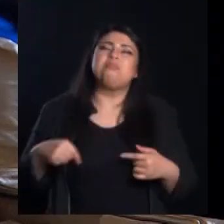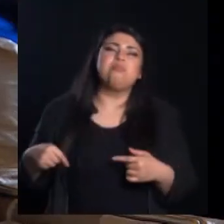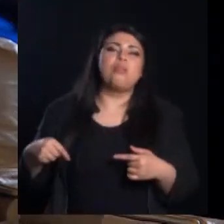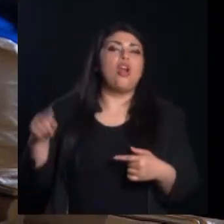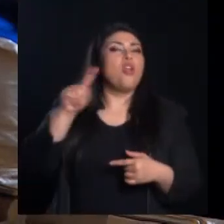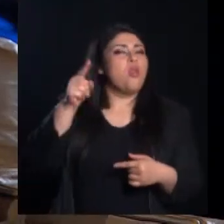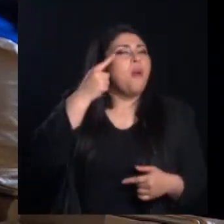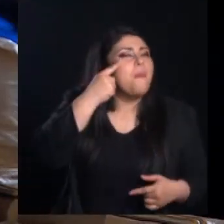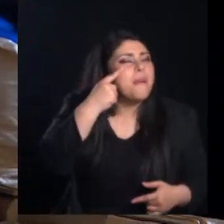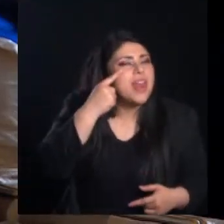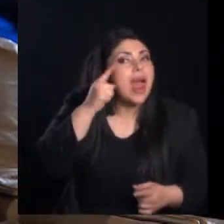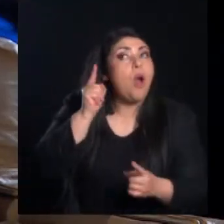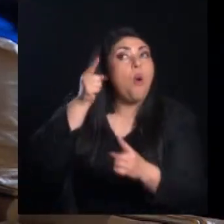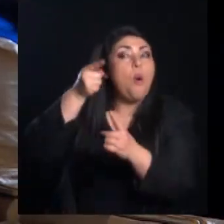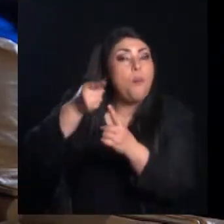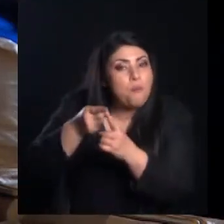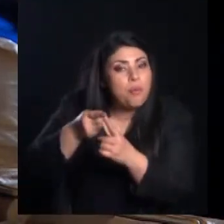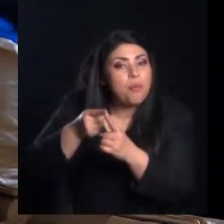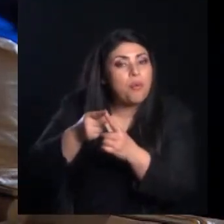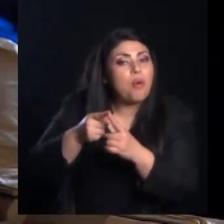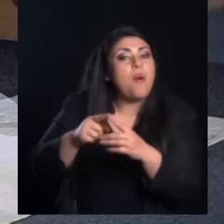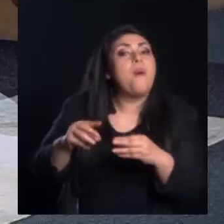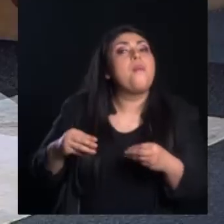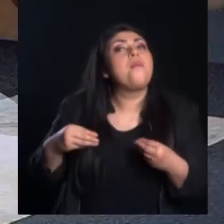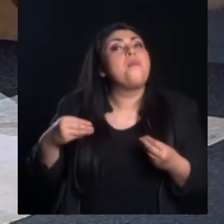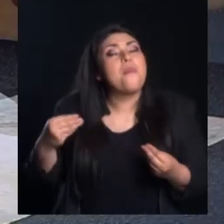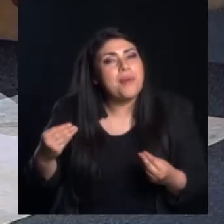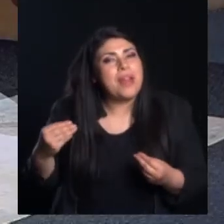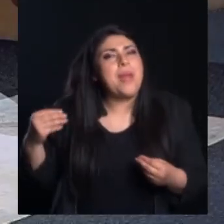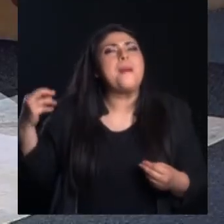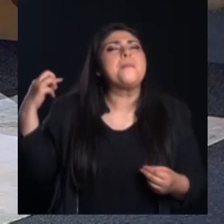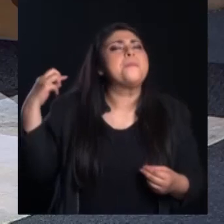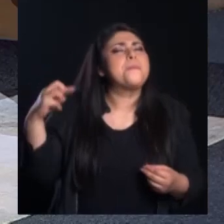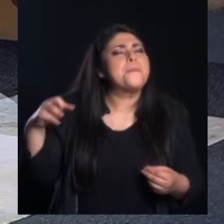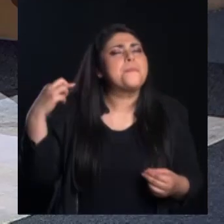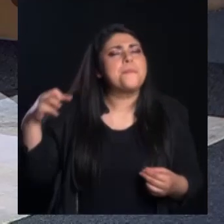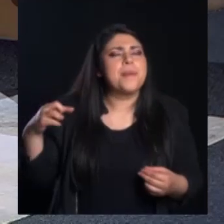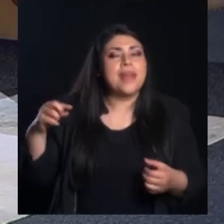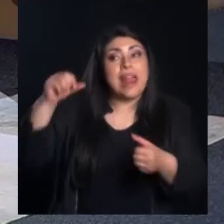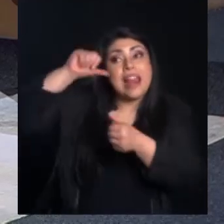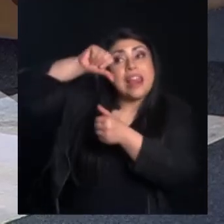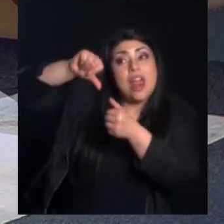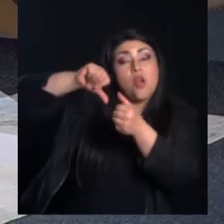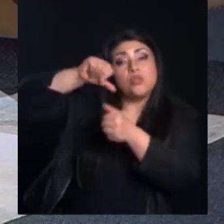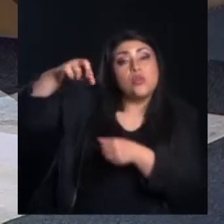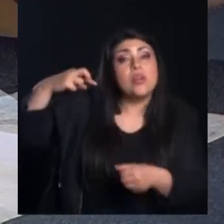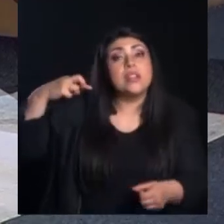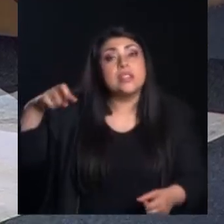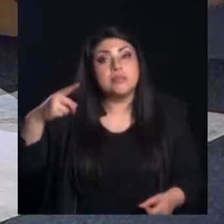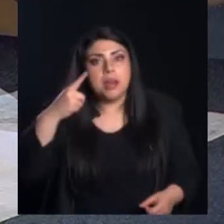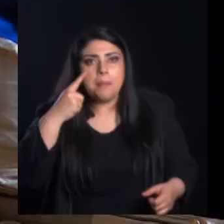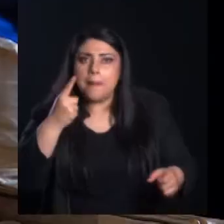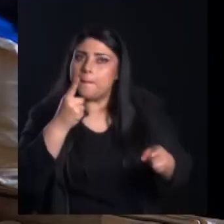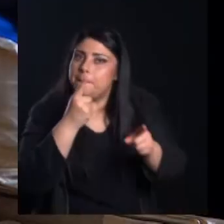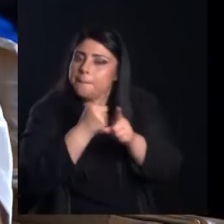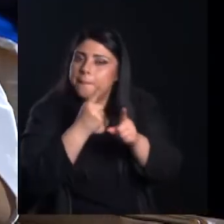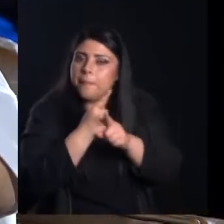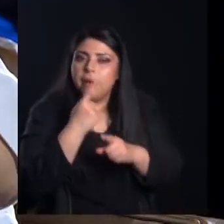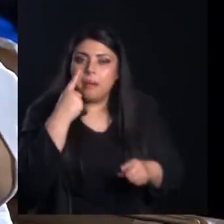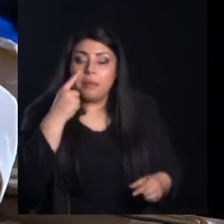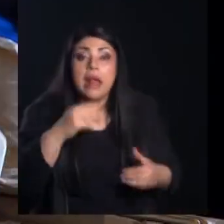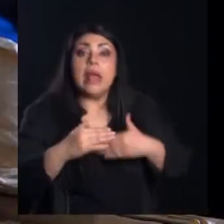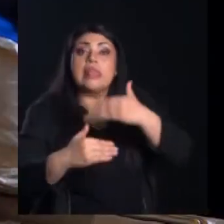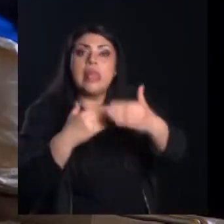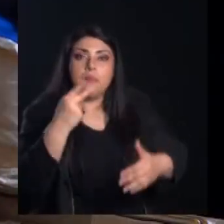propósito un round para que detrás de la unción y aquí es bien específico nos vemos después a